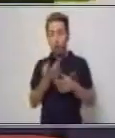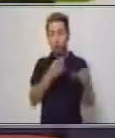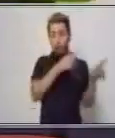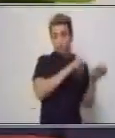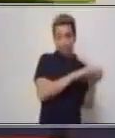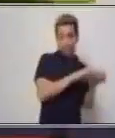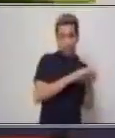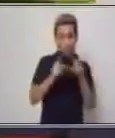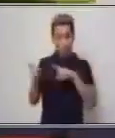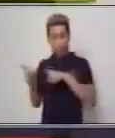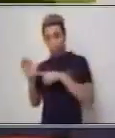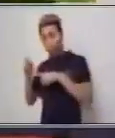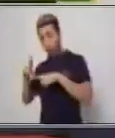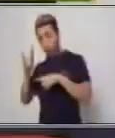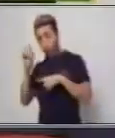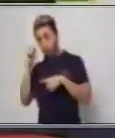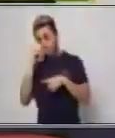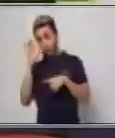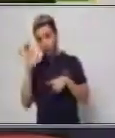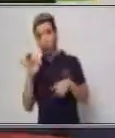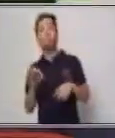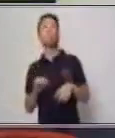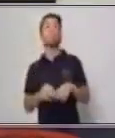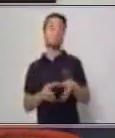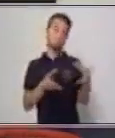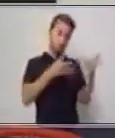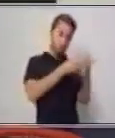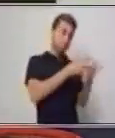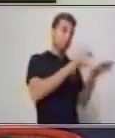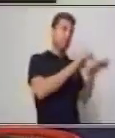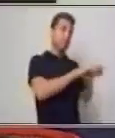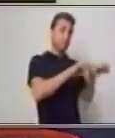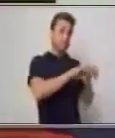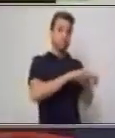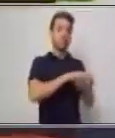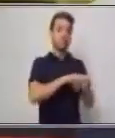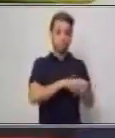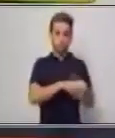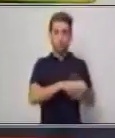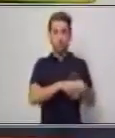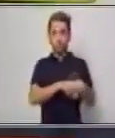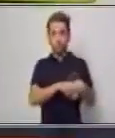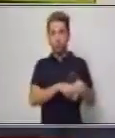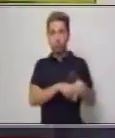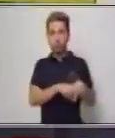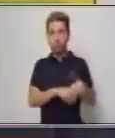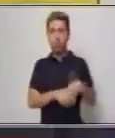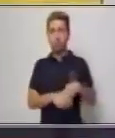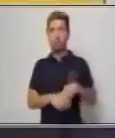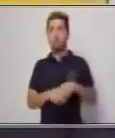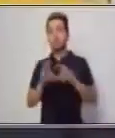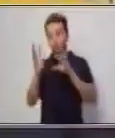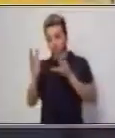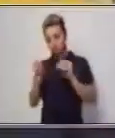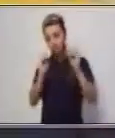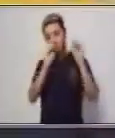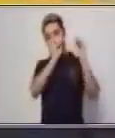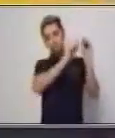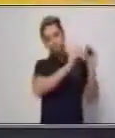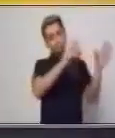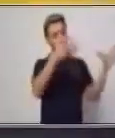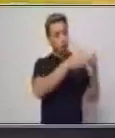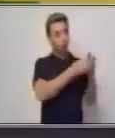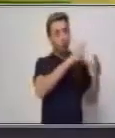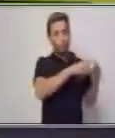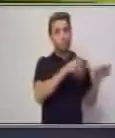100 puntos para ti, son números primos. Ahí está. Entonces vamos a colocarlo